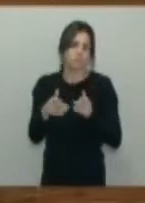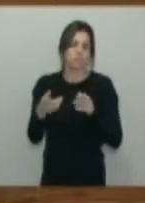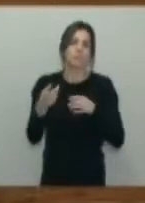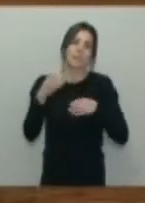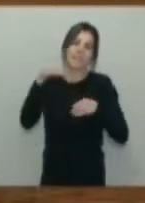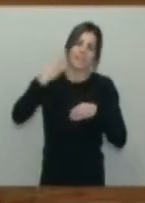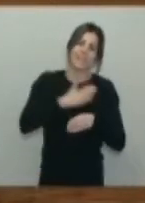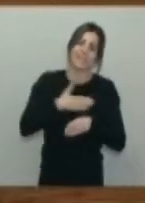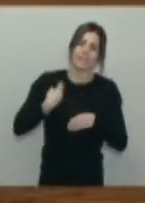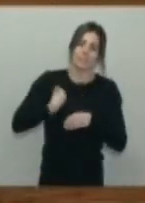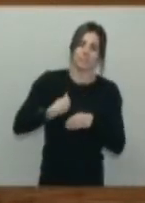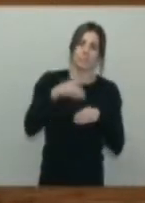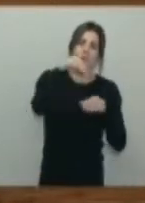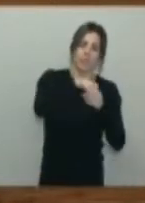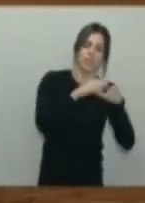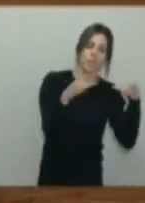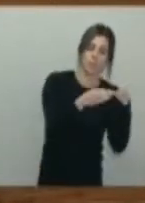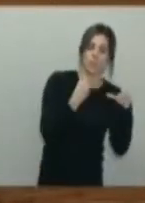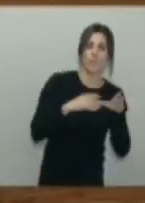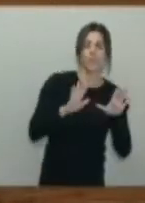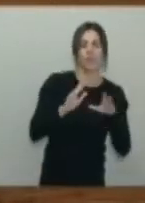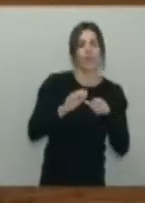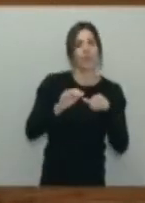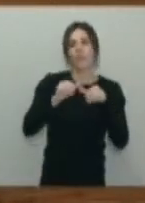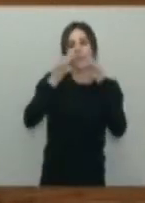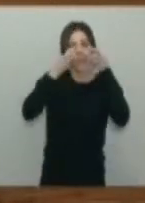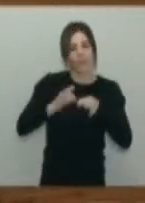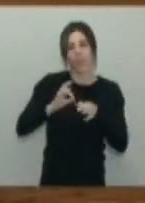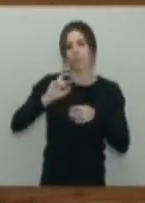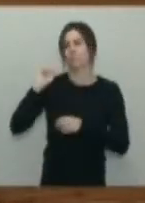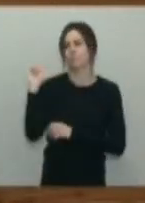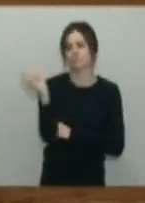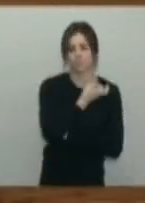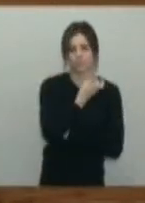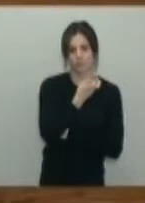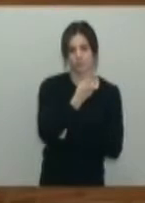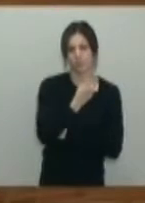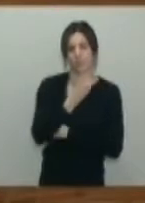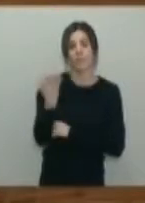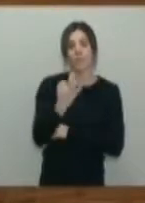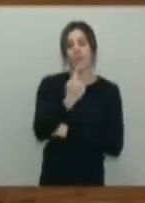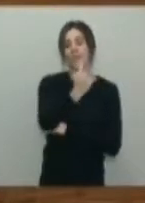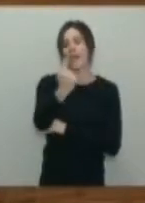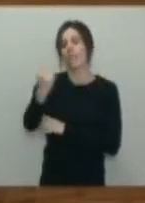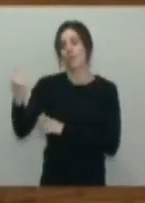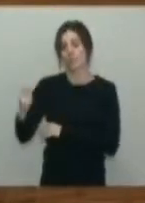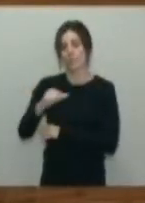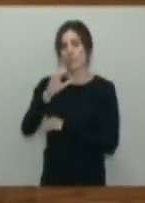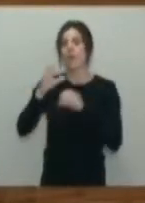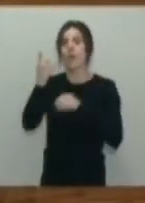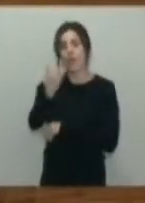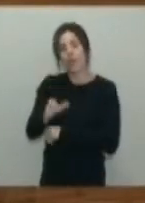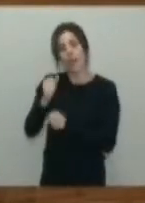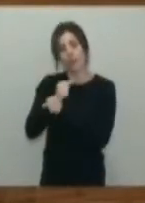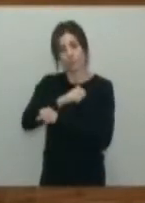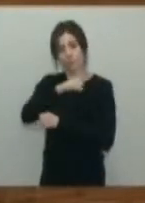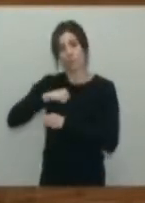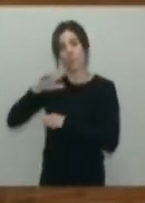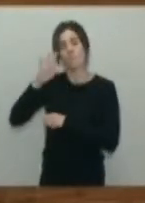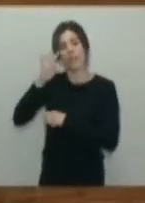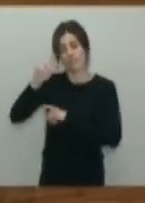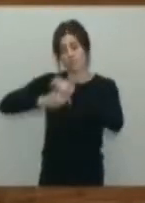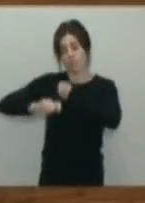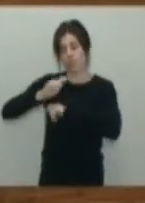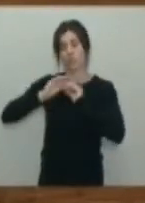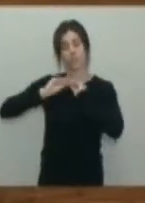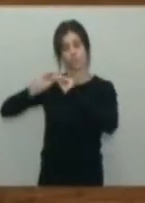Representatividad que nosotros entendemos solo pueden corresponderle a ellos, a los autónomos y a través de sus asociaciones. Debemos de ser